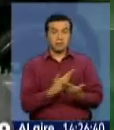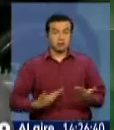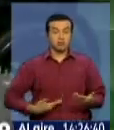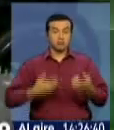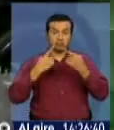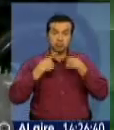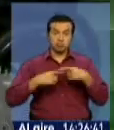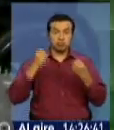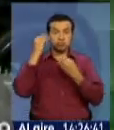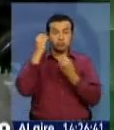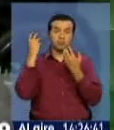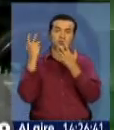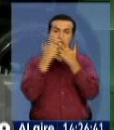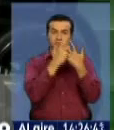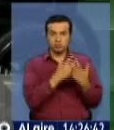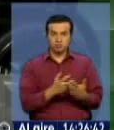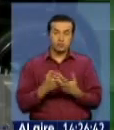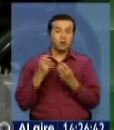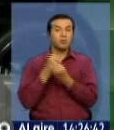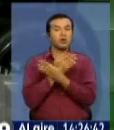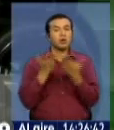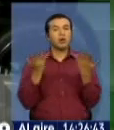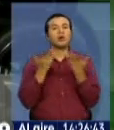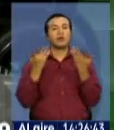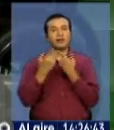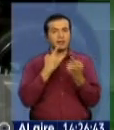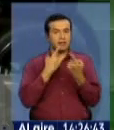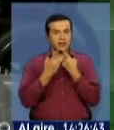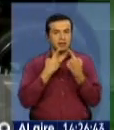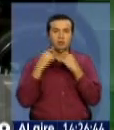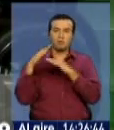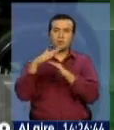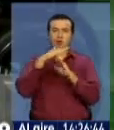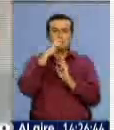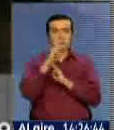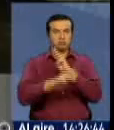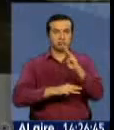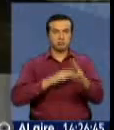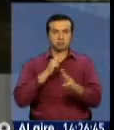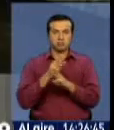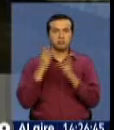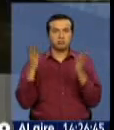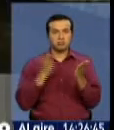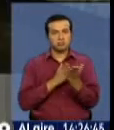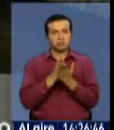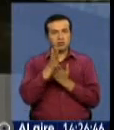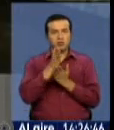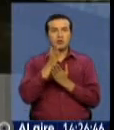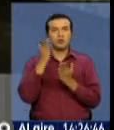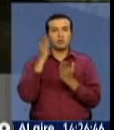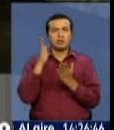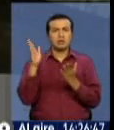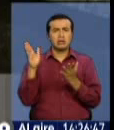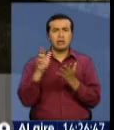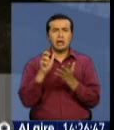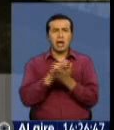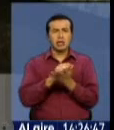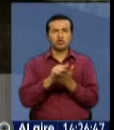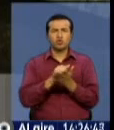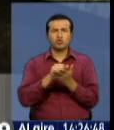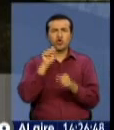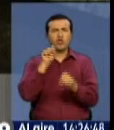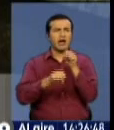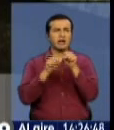un discurso conciliador y sobre todo invocando al diálogo para la paz mundial. Vamos camino a la destrucción. Sin